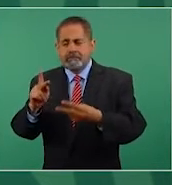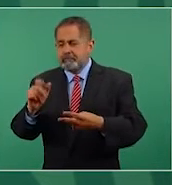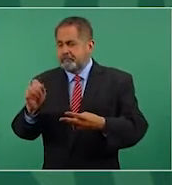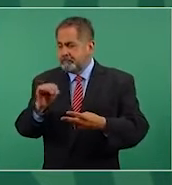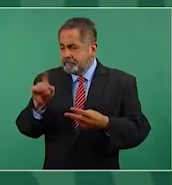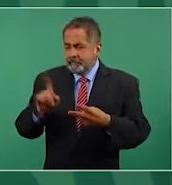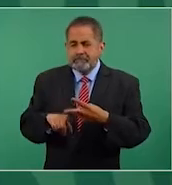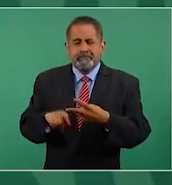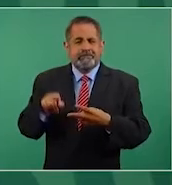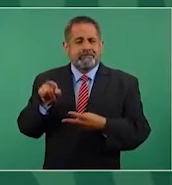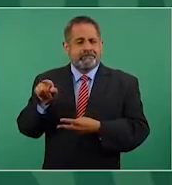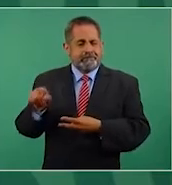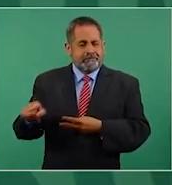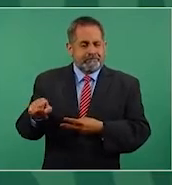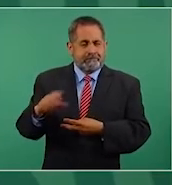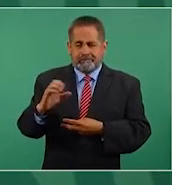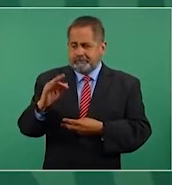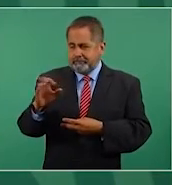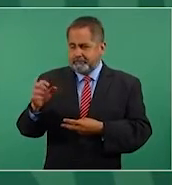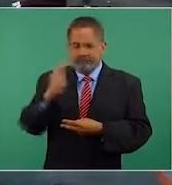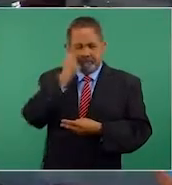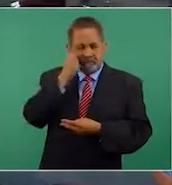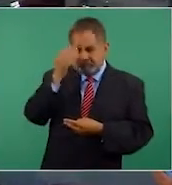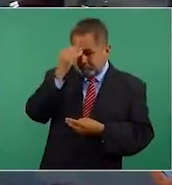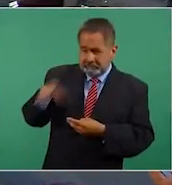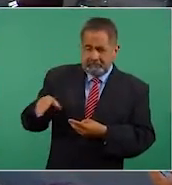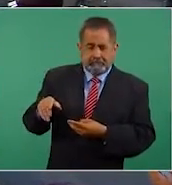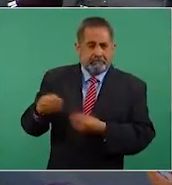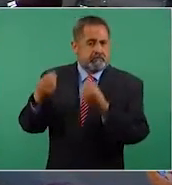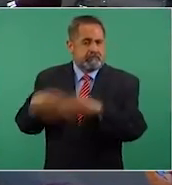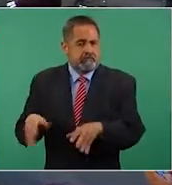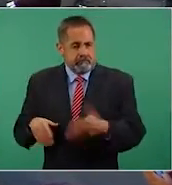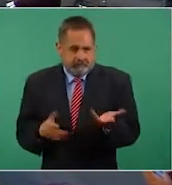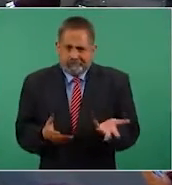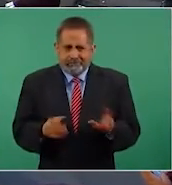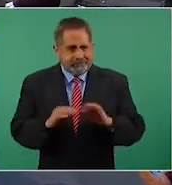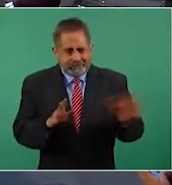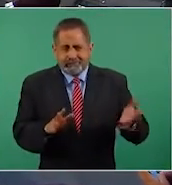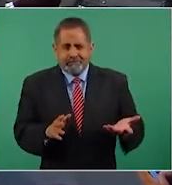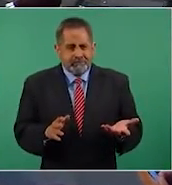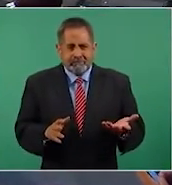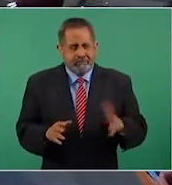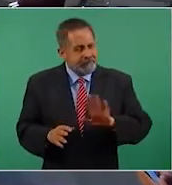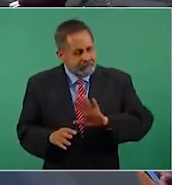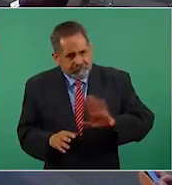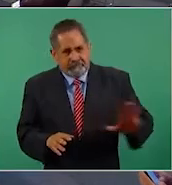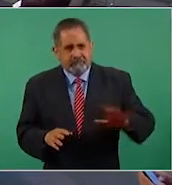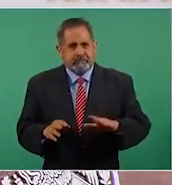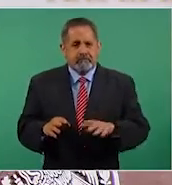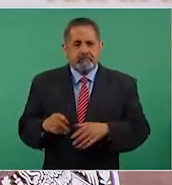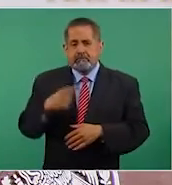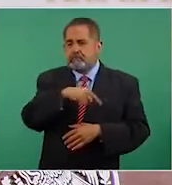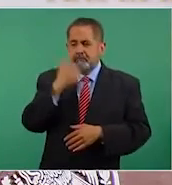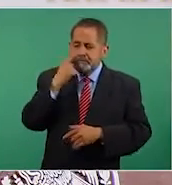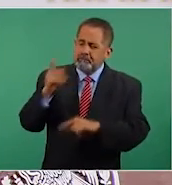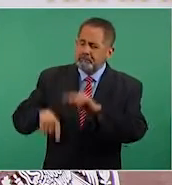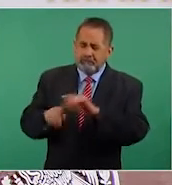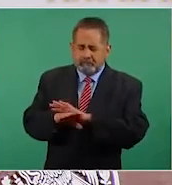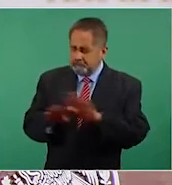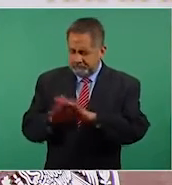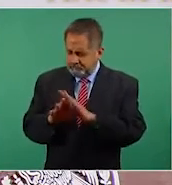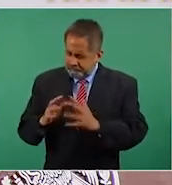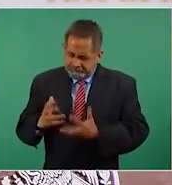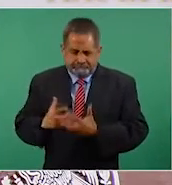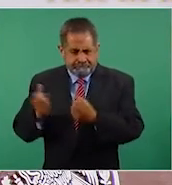de manera intencional para que no quedara nada. Pero esto viene de